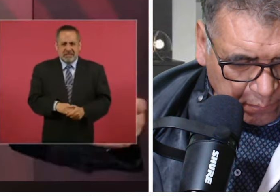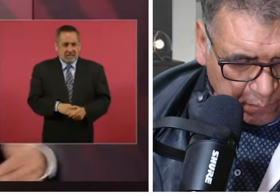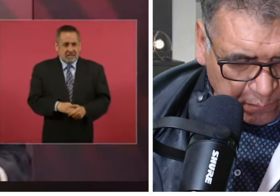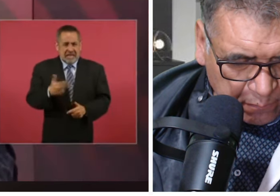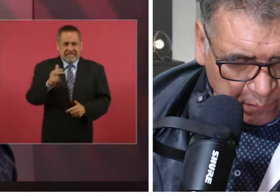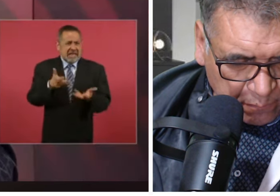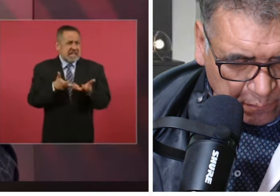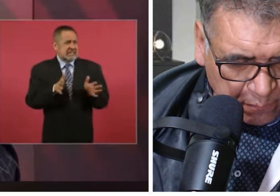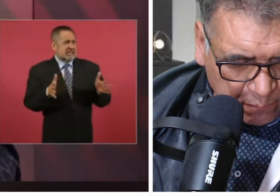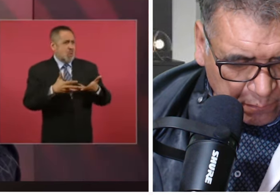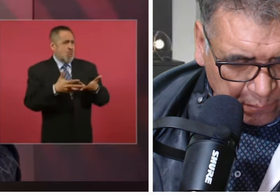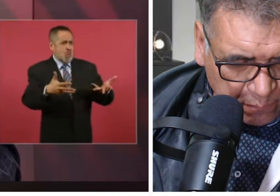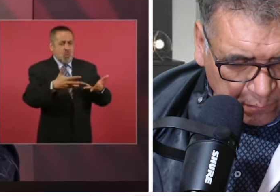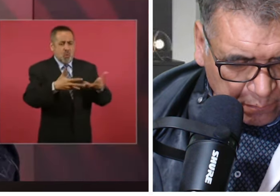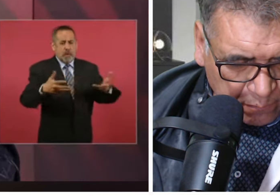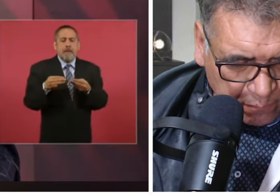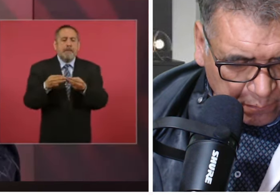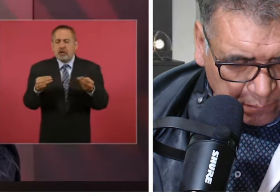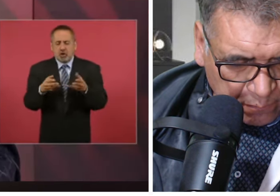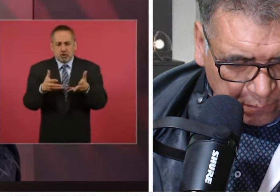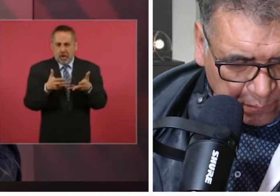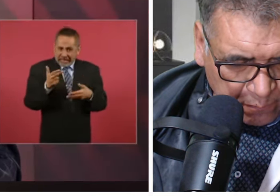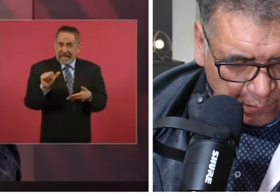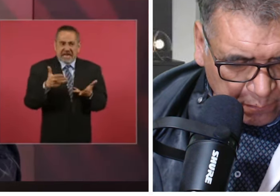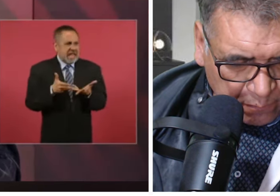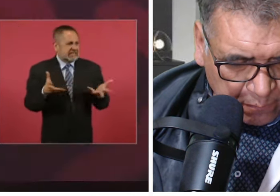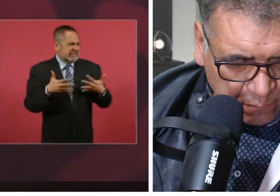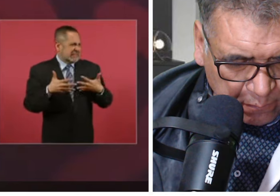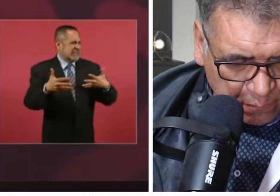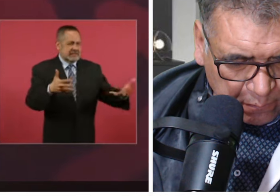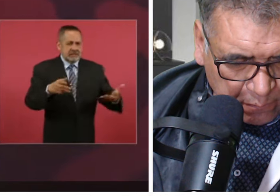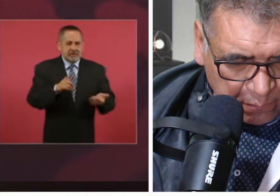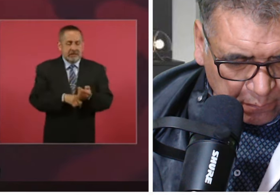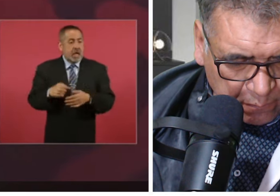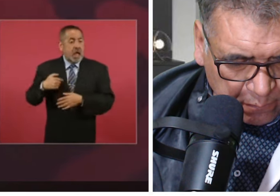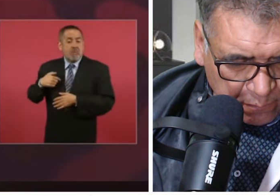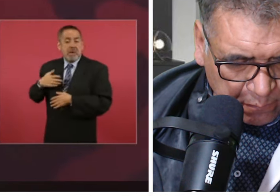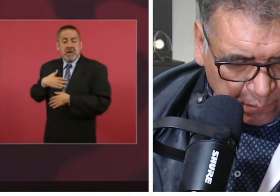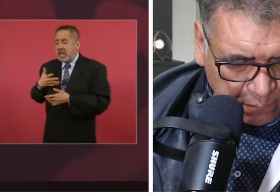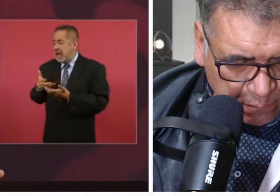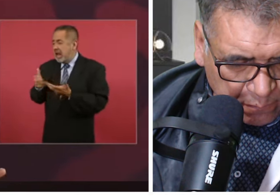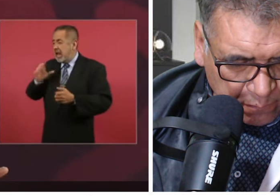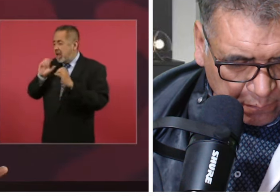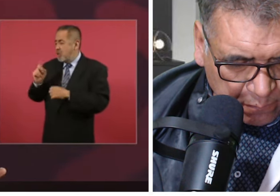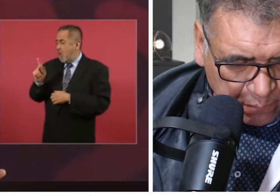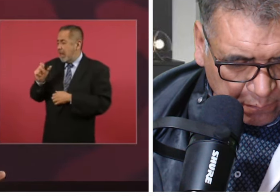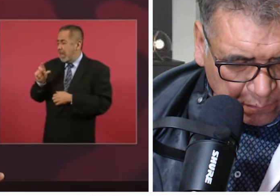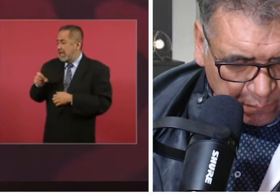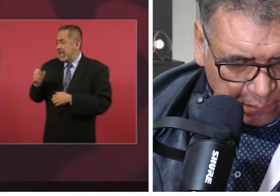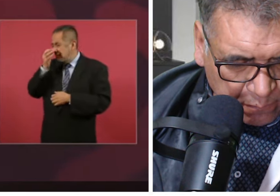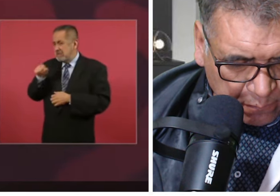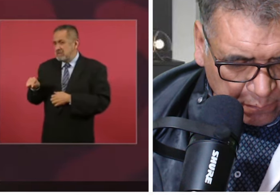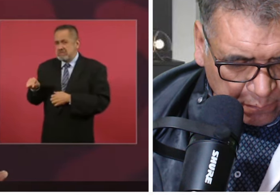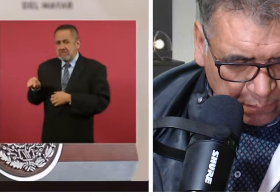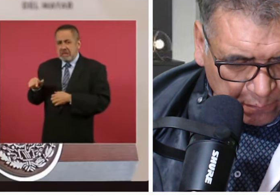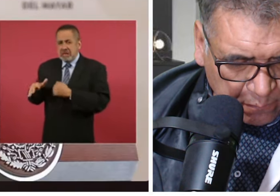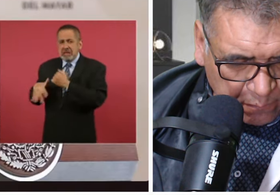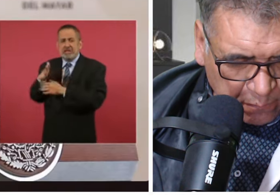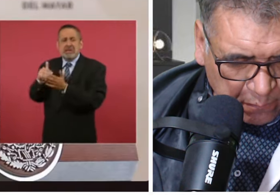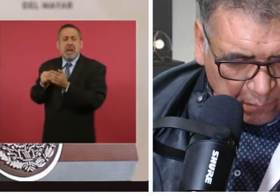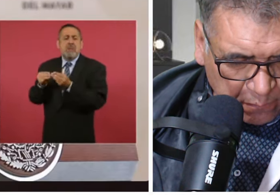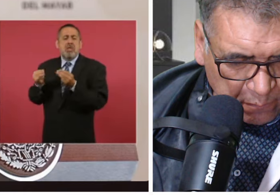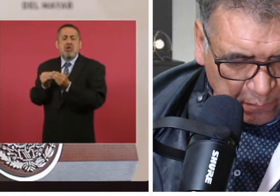hectáreas, no metros cuadrados. La de Palenque no llega a